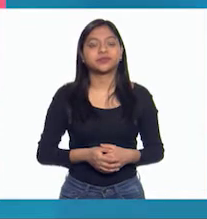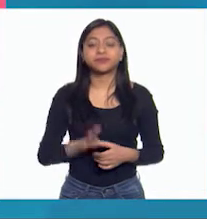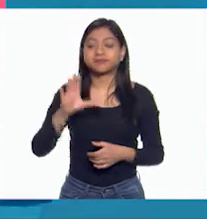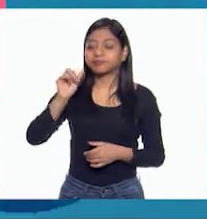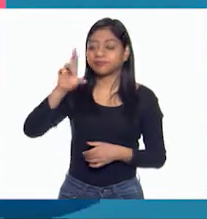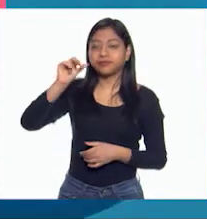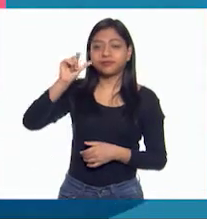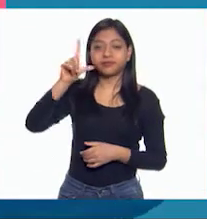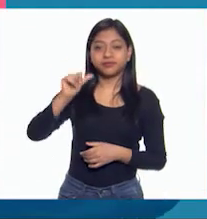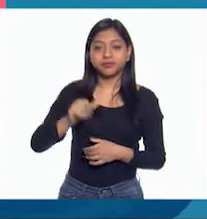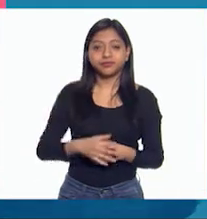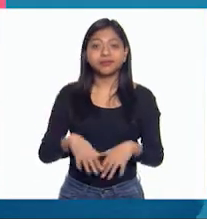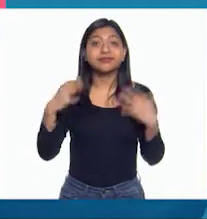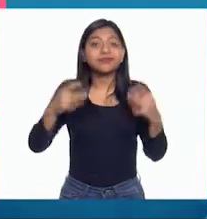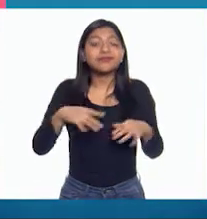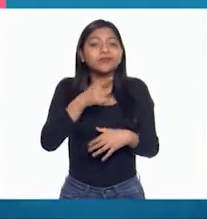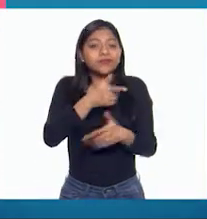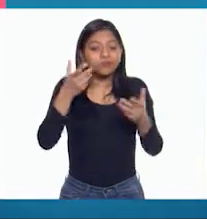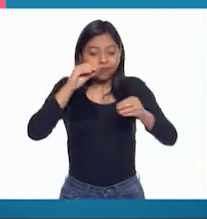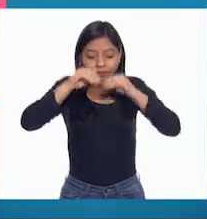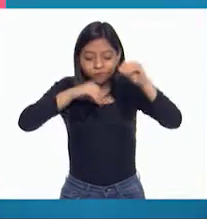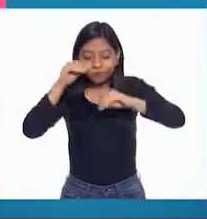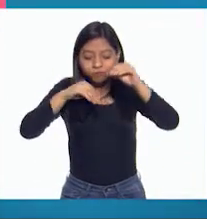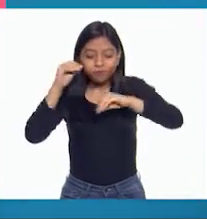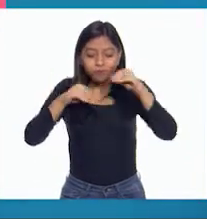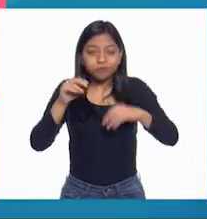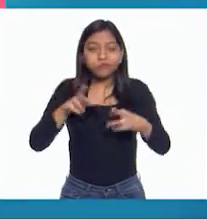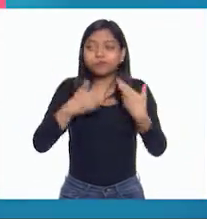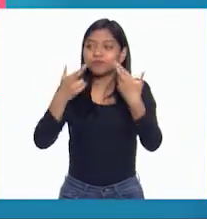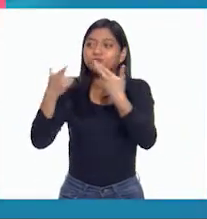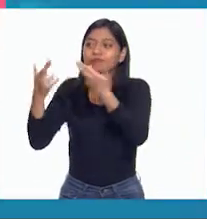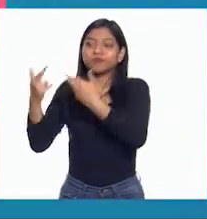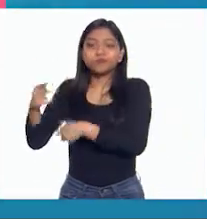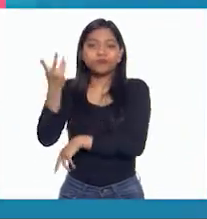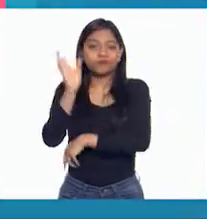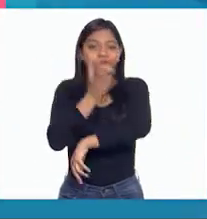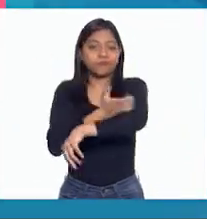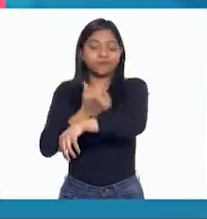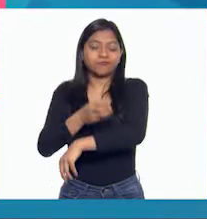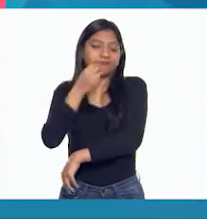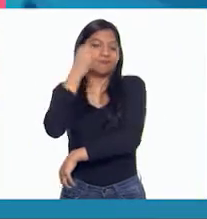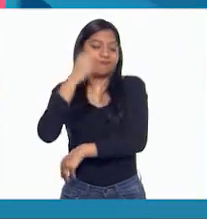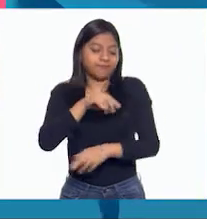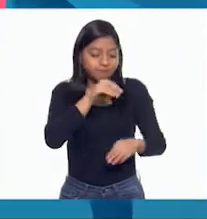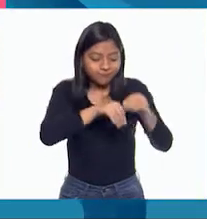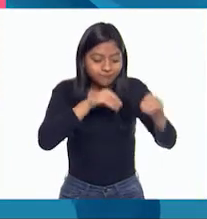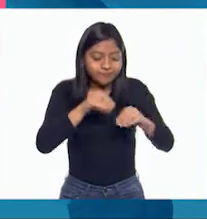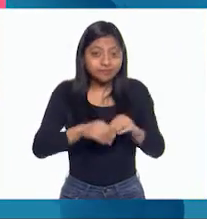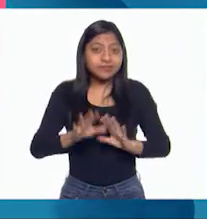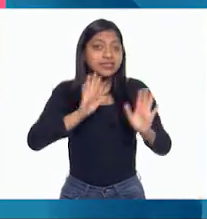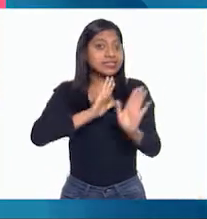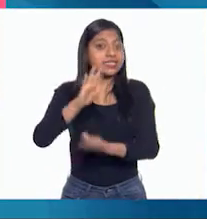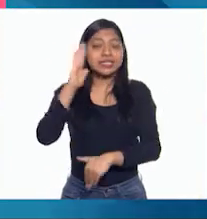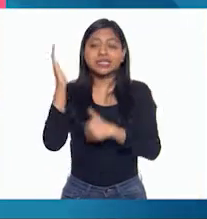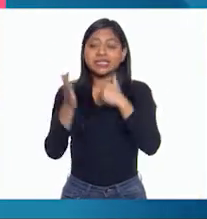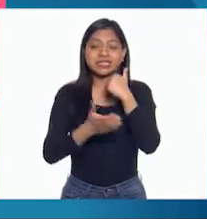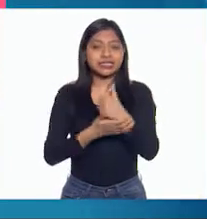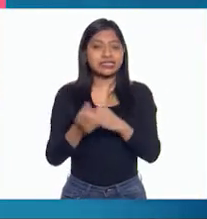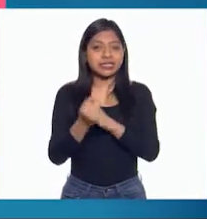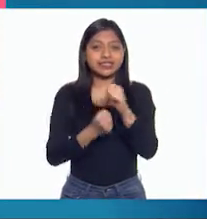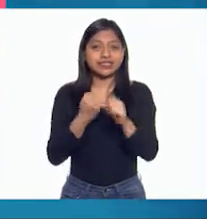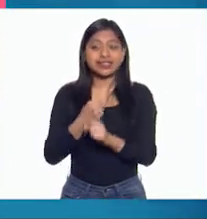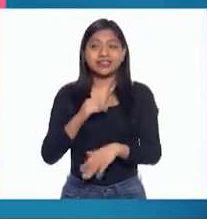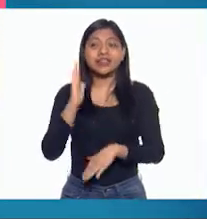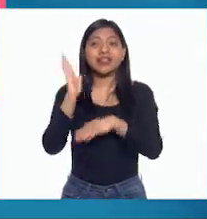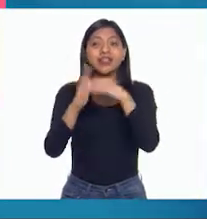Carola. Van a quedar padrísimos los recuerdos para nuestros compañeros de la escuela. Ya casi se termina el ciclo escolar y no nos veremos